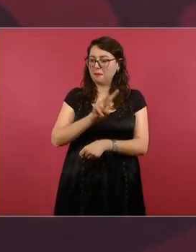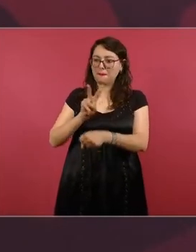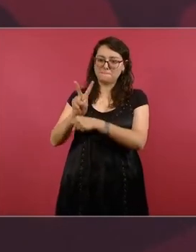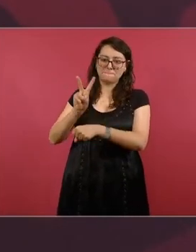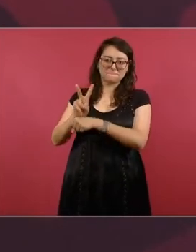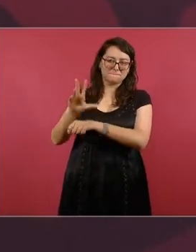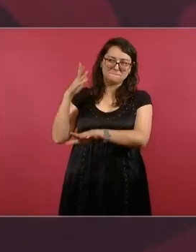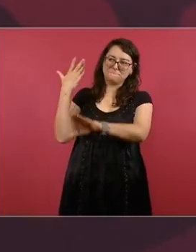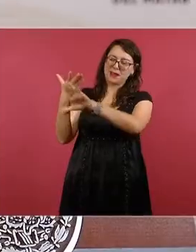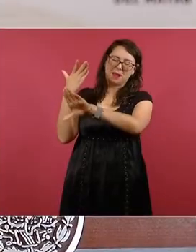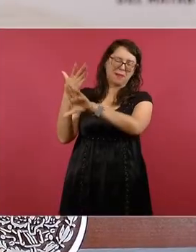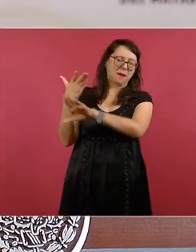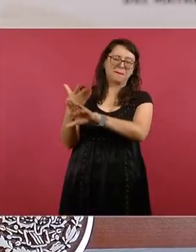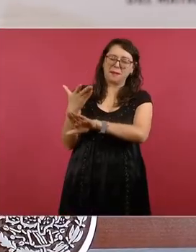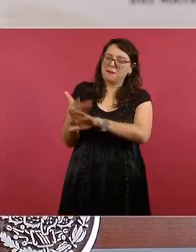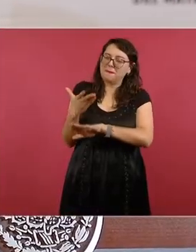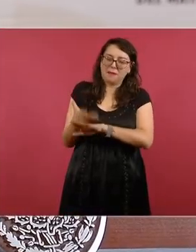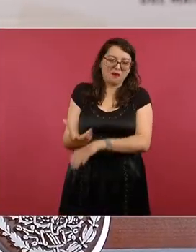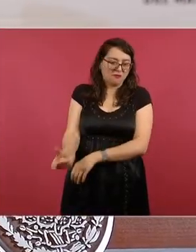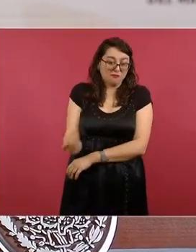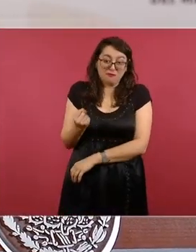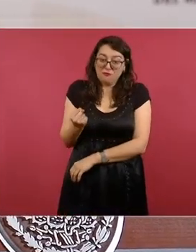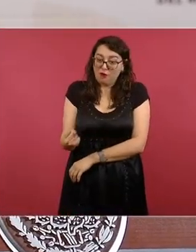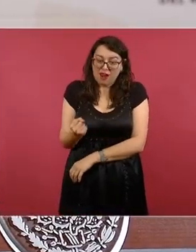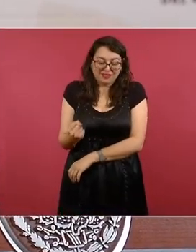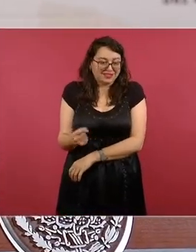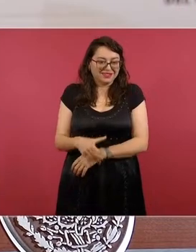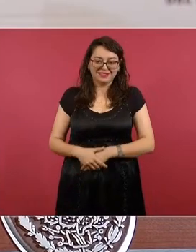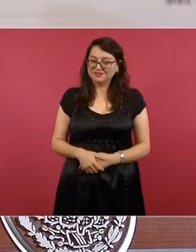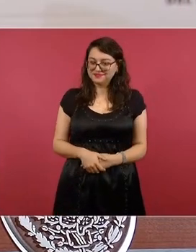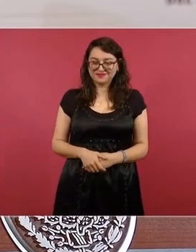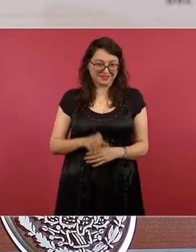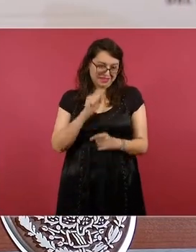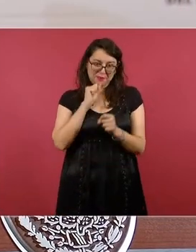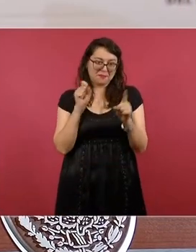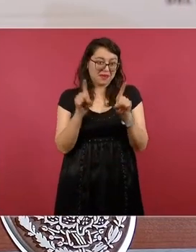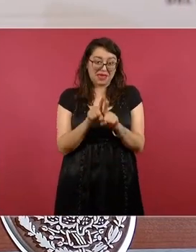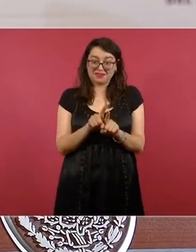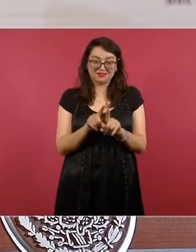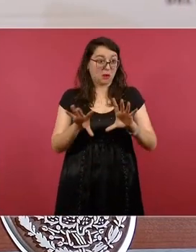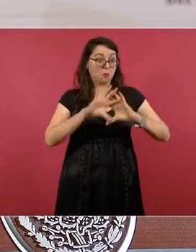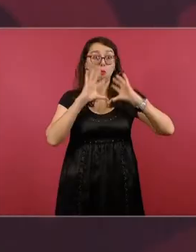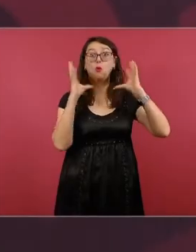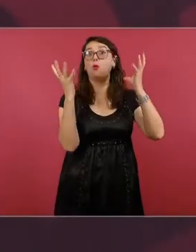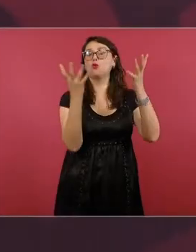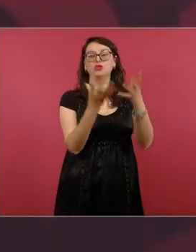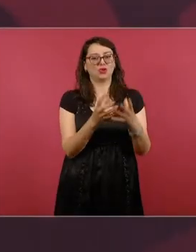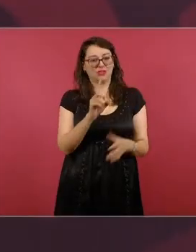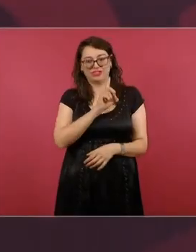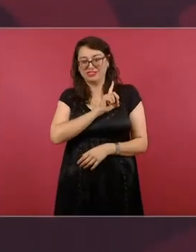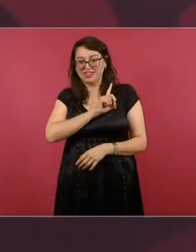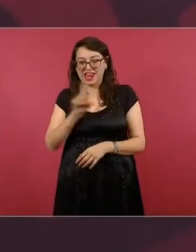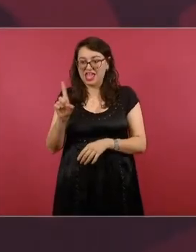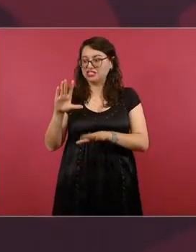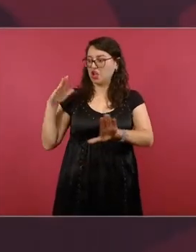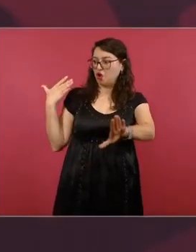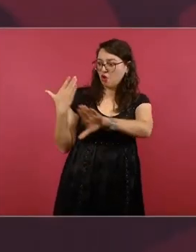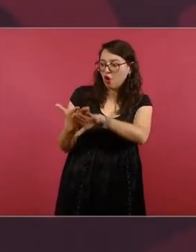toda la derecha, toda del mundo, como contra